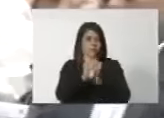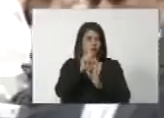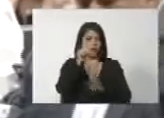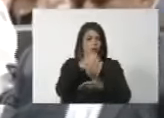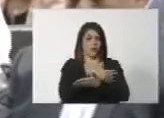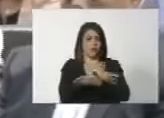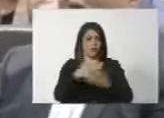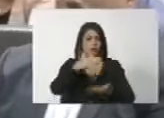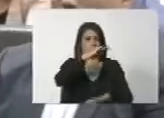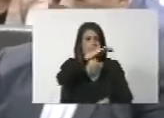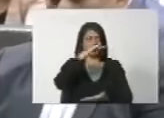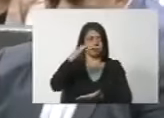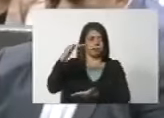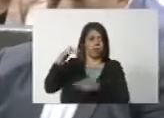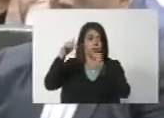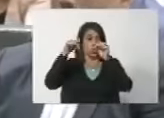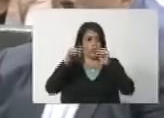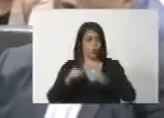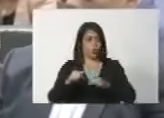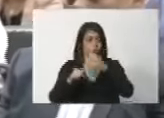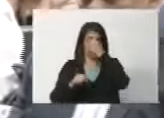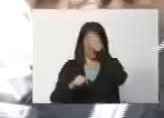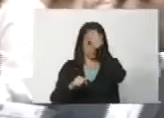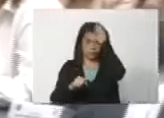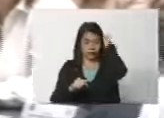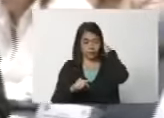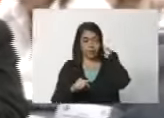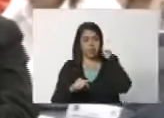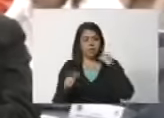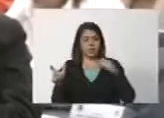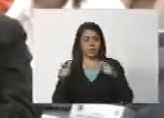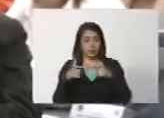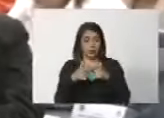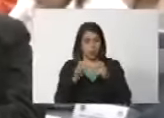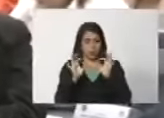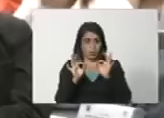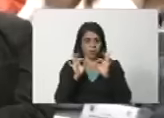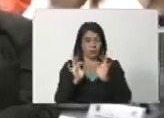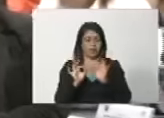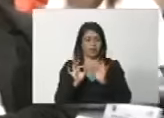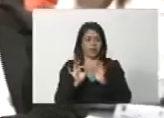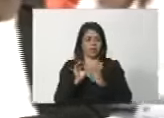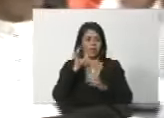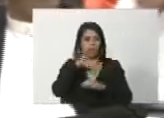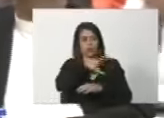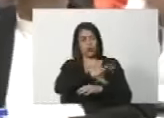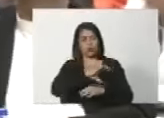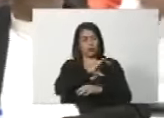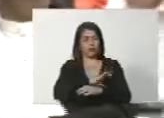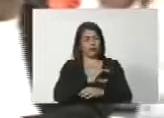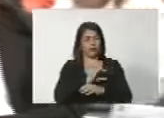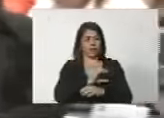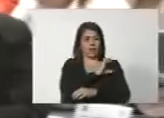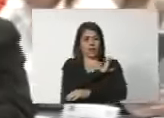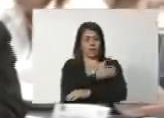de barriles, y hoy, en una reunión extraordinaria, la Comisión de Energía